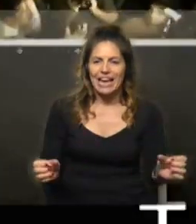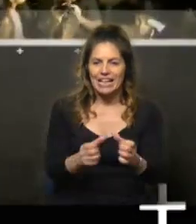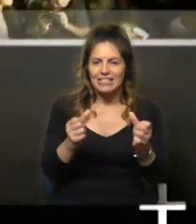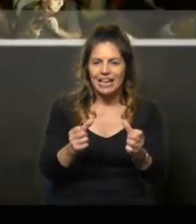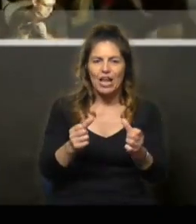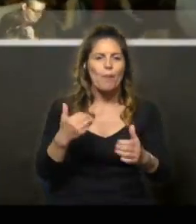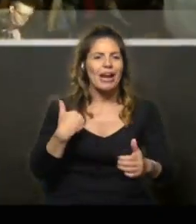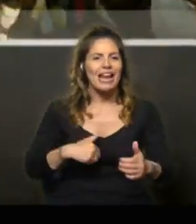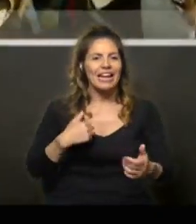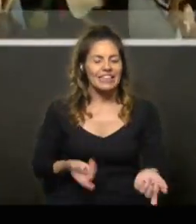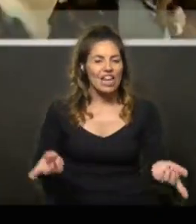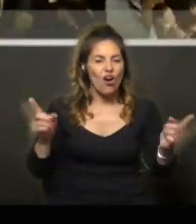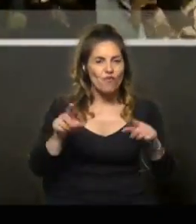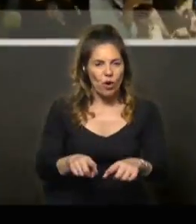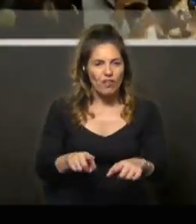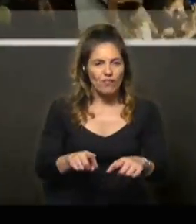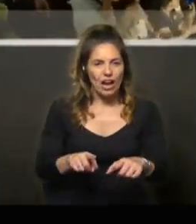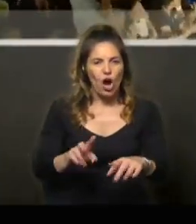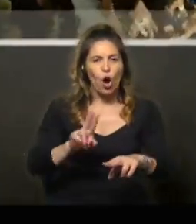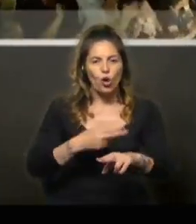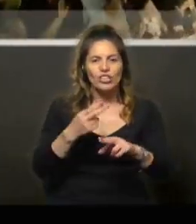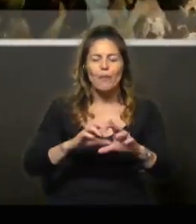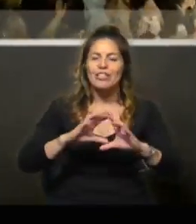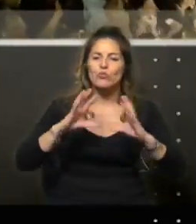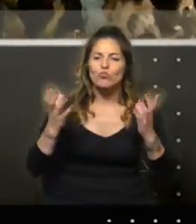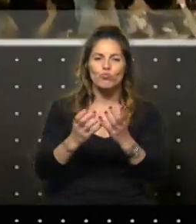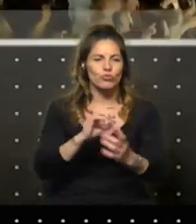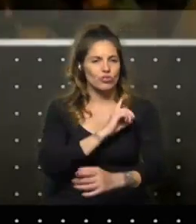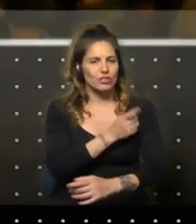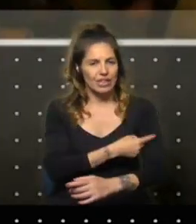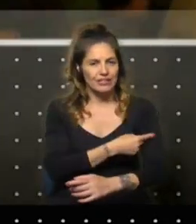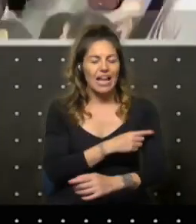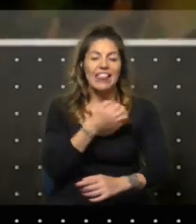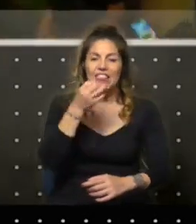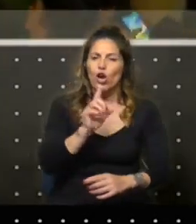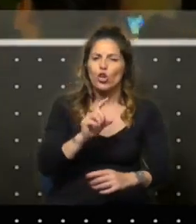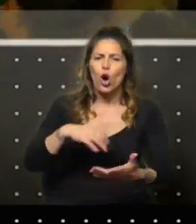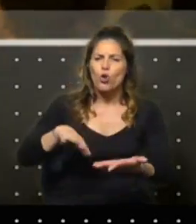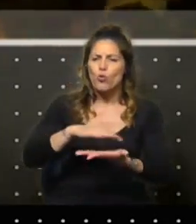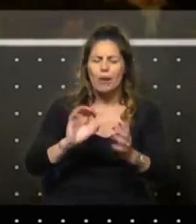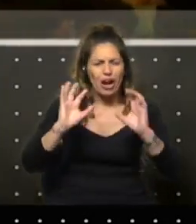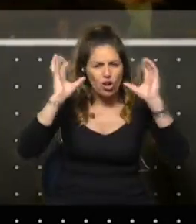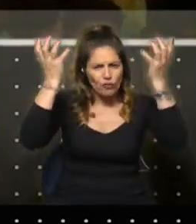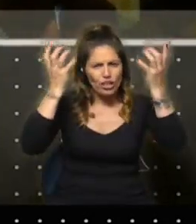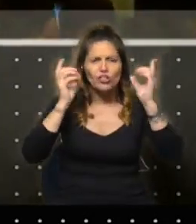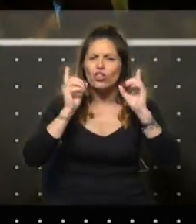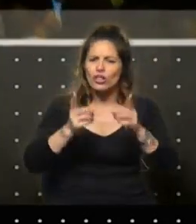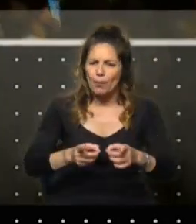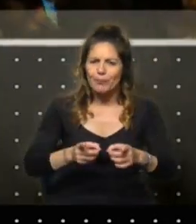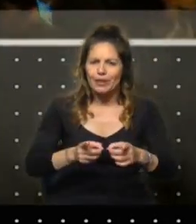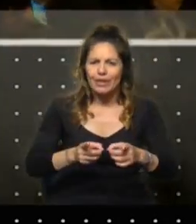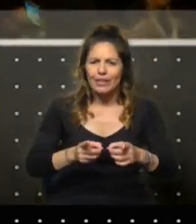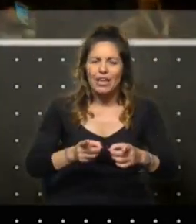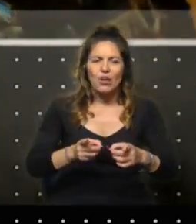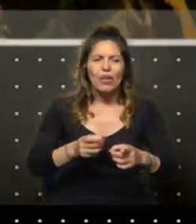que Argentina vuelva a ser una potencia un apunte dijo no hay lugar para los violentos también algo que eh En lo que